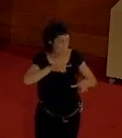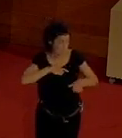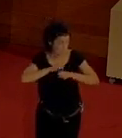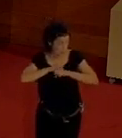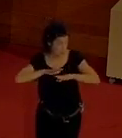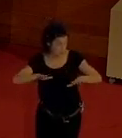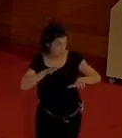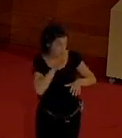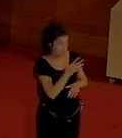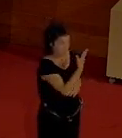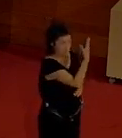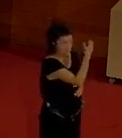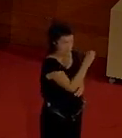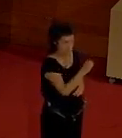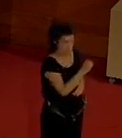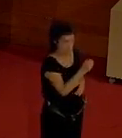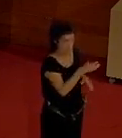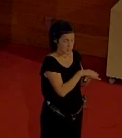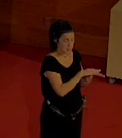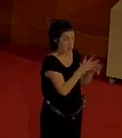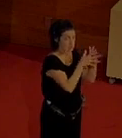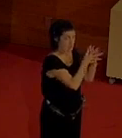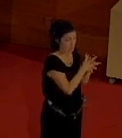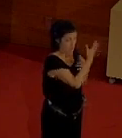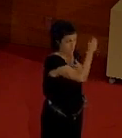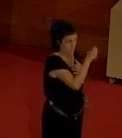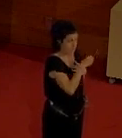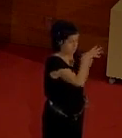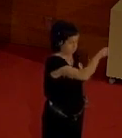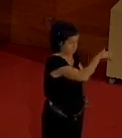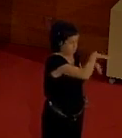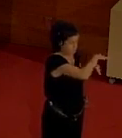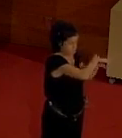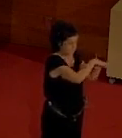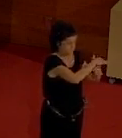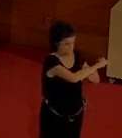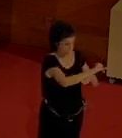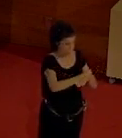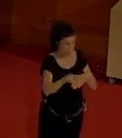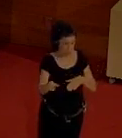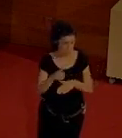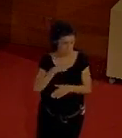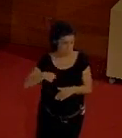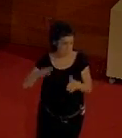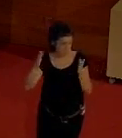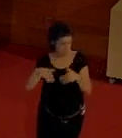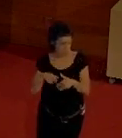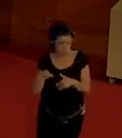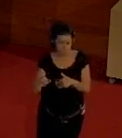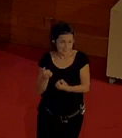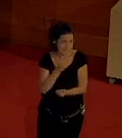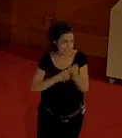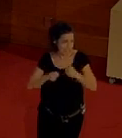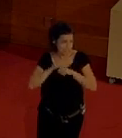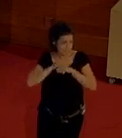sus 500 bases en el extranjero china no su expansión es económica fuera internamente también ya sabes que el último